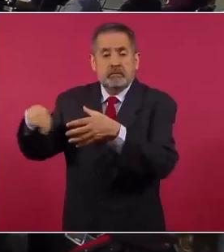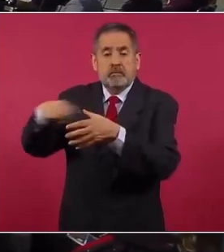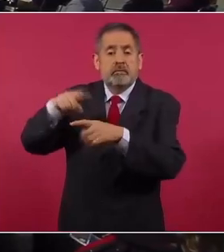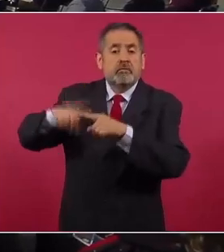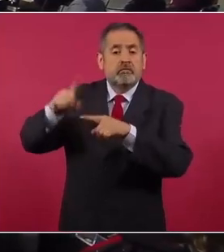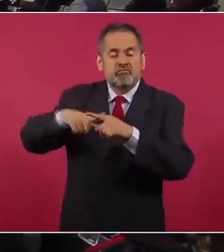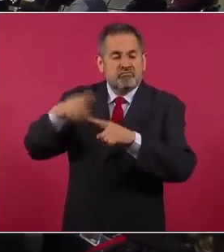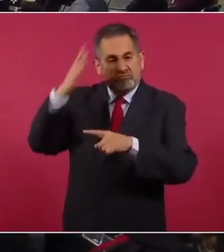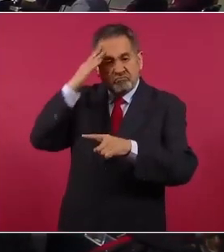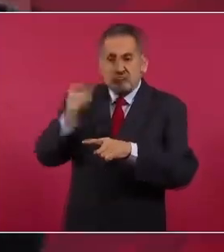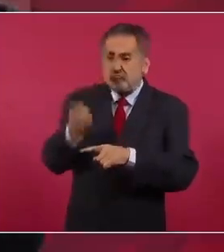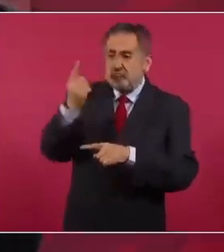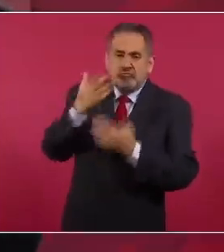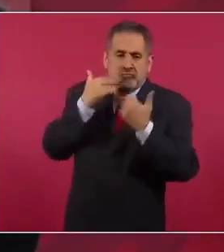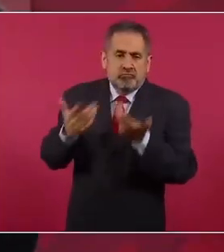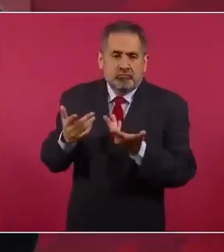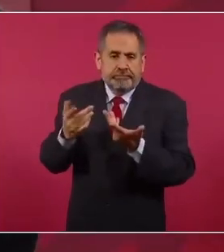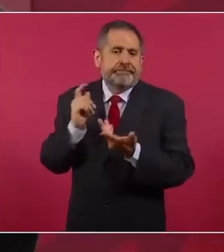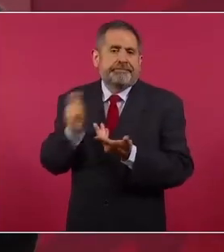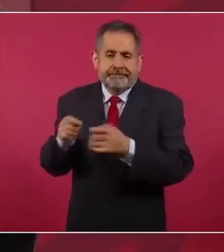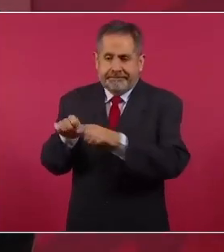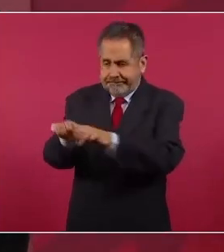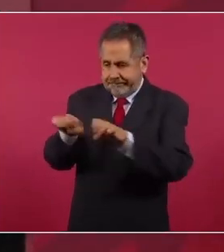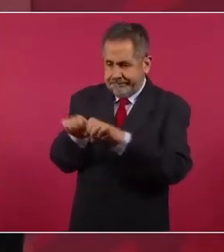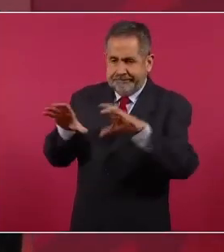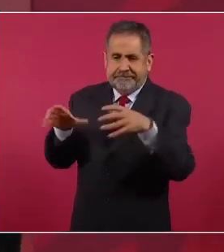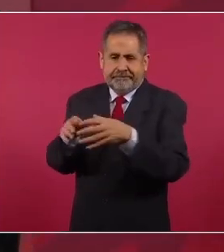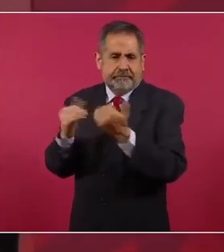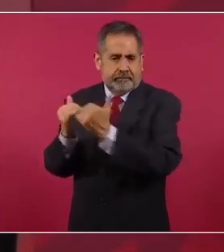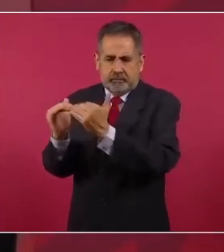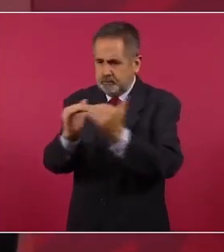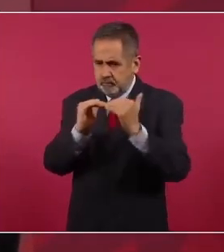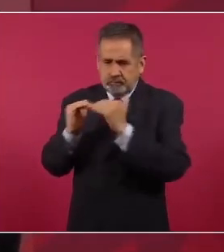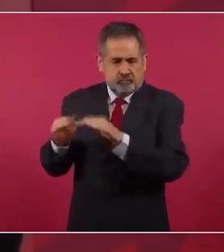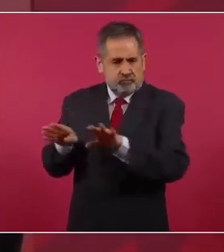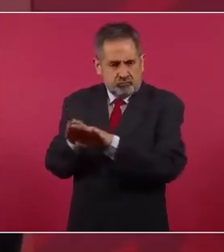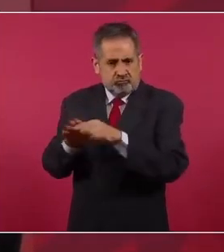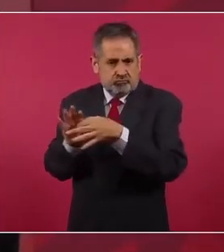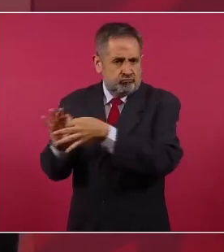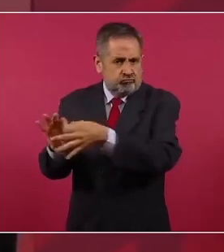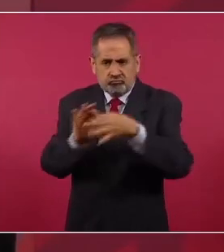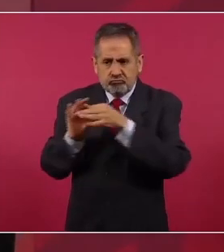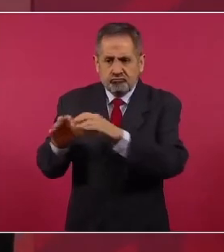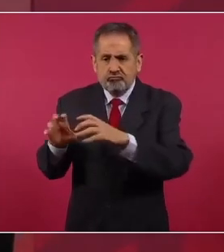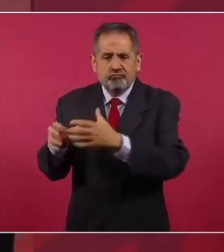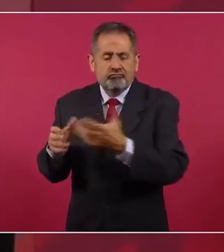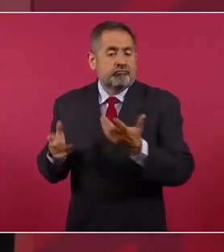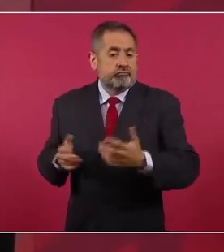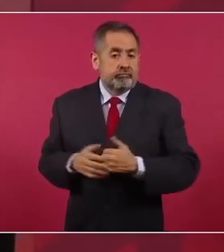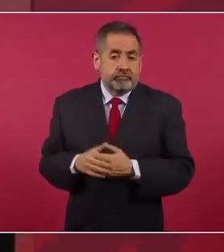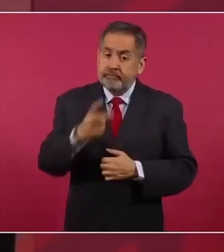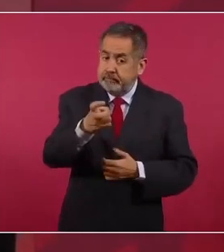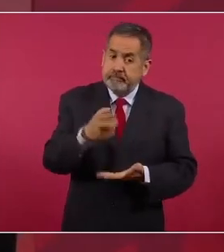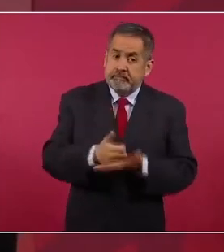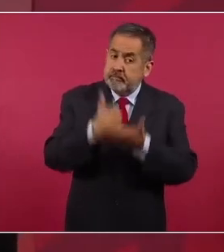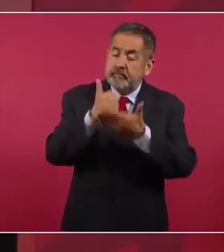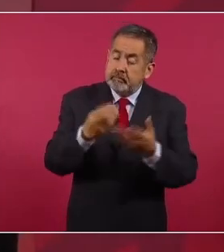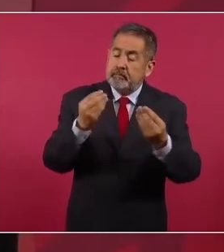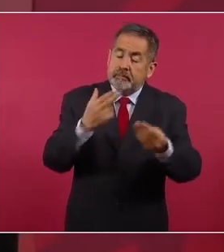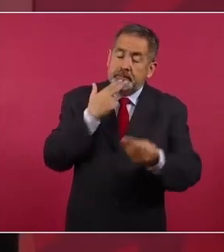Es que es un equipo, es un trabajo coordinado. Todo eso ayuda